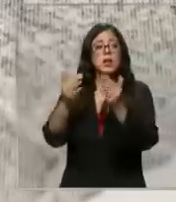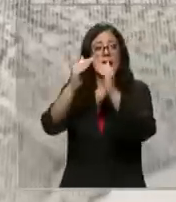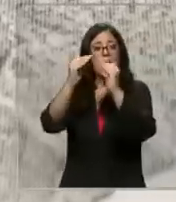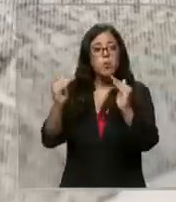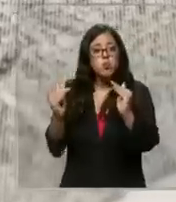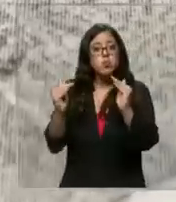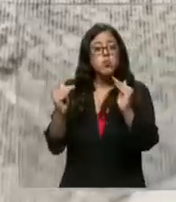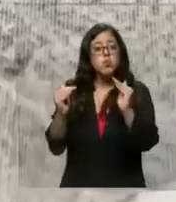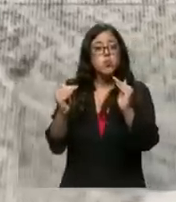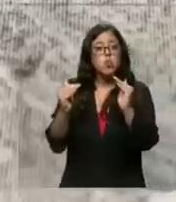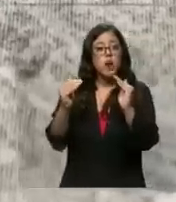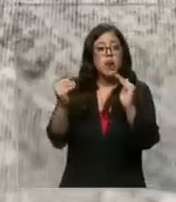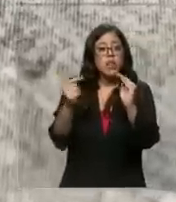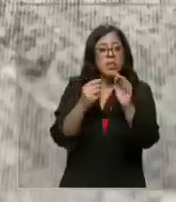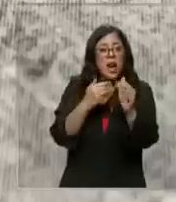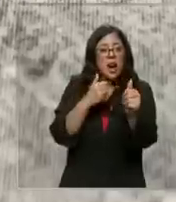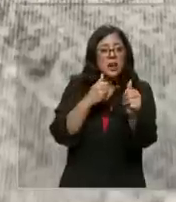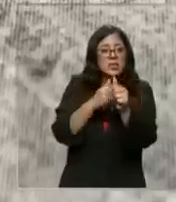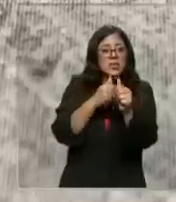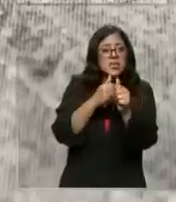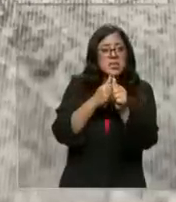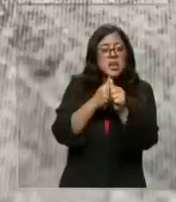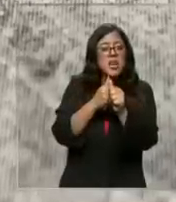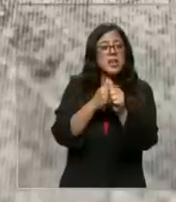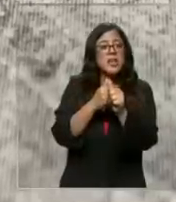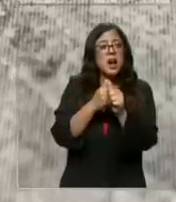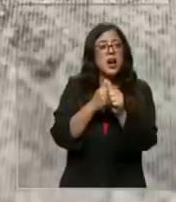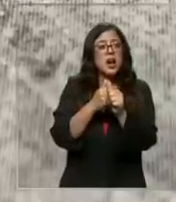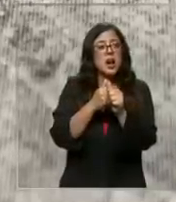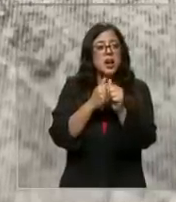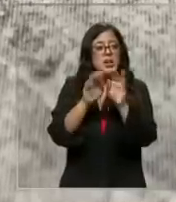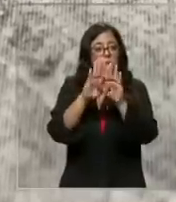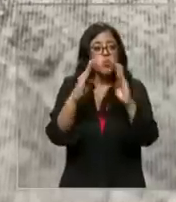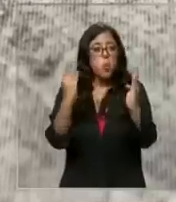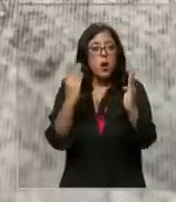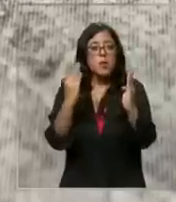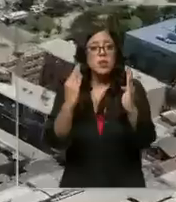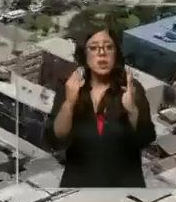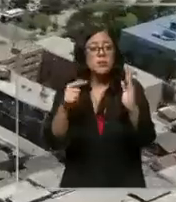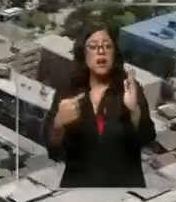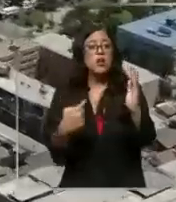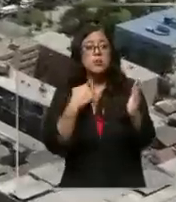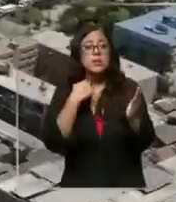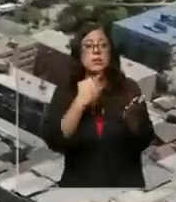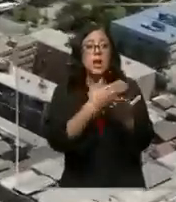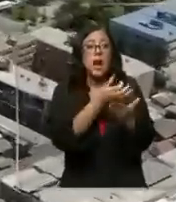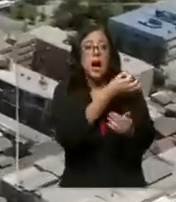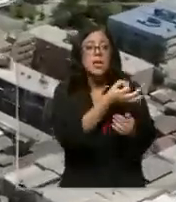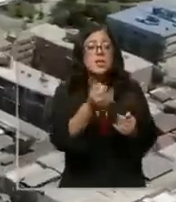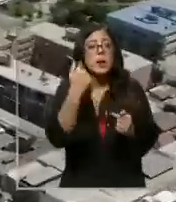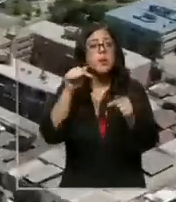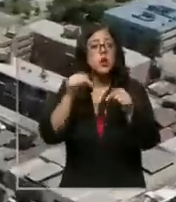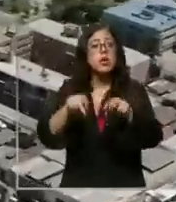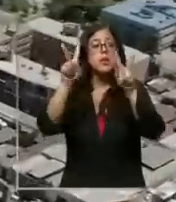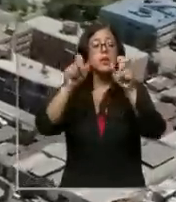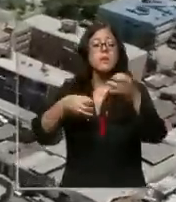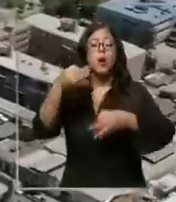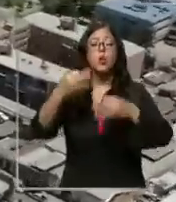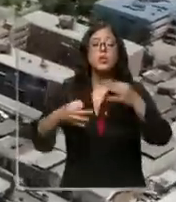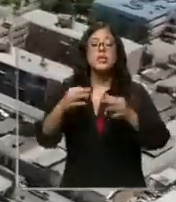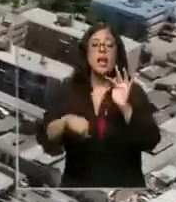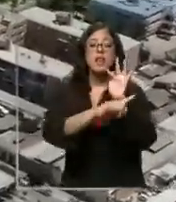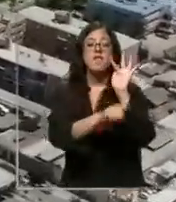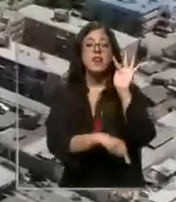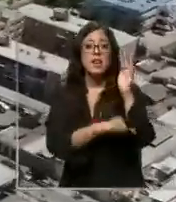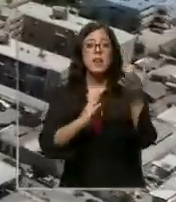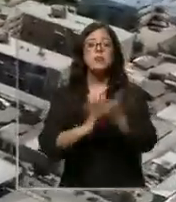casa es decir varios metros más adentro de la reja de acceso como sostiene la querella sin embargo tras esta acción judicial la